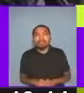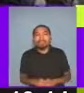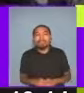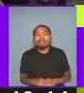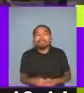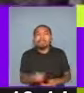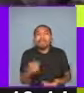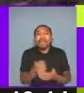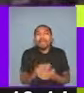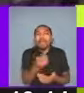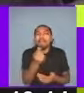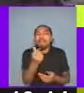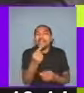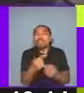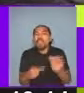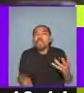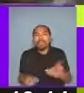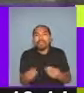los precios?